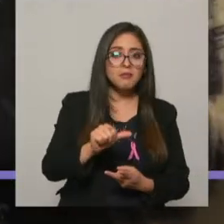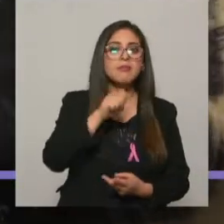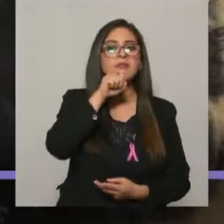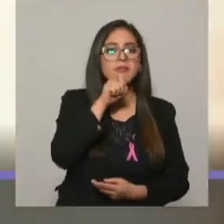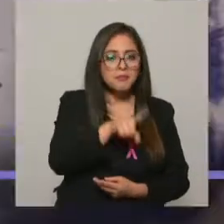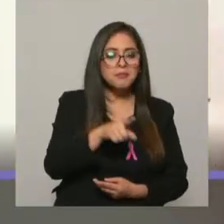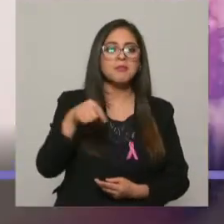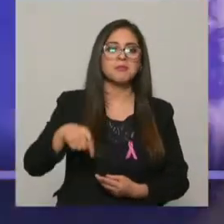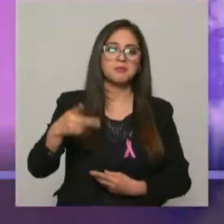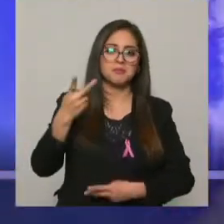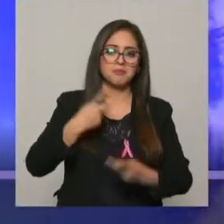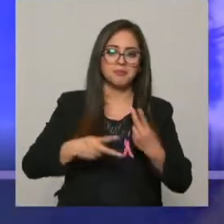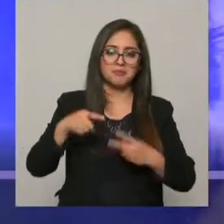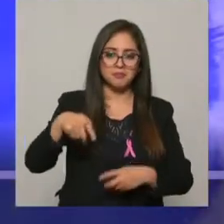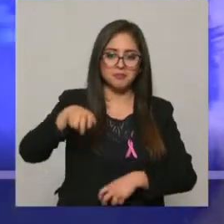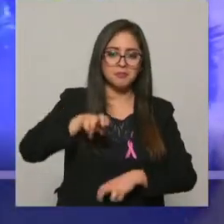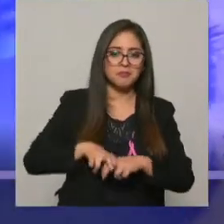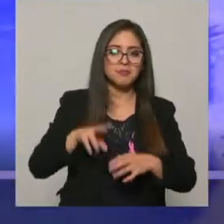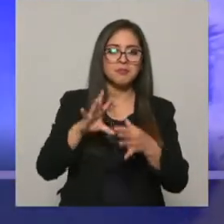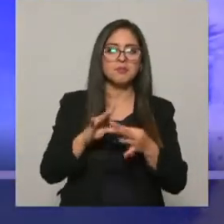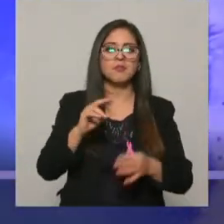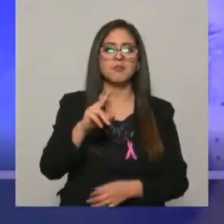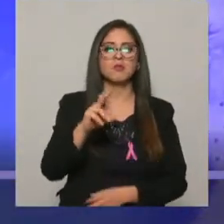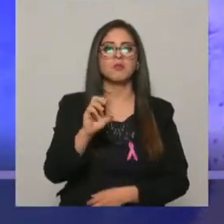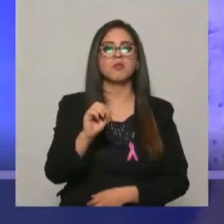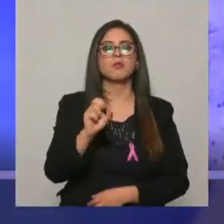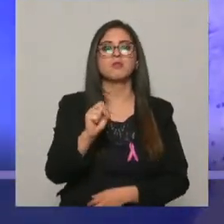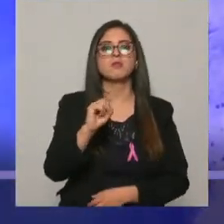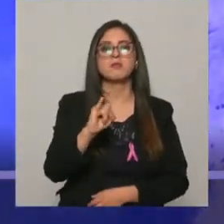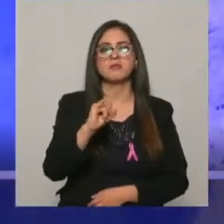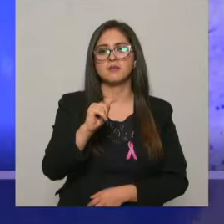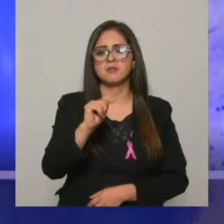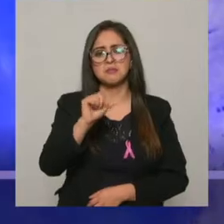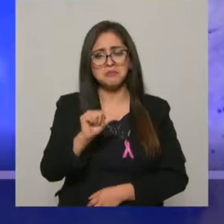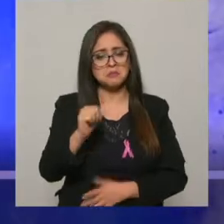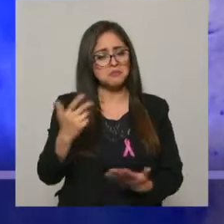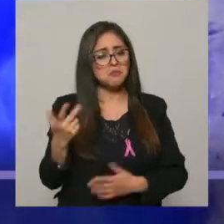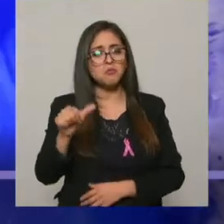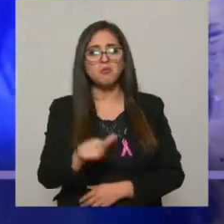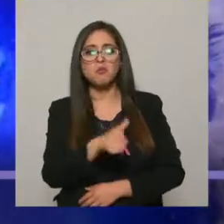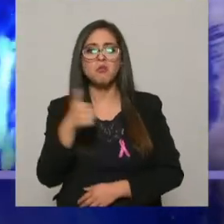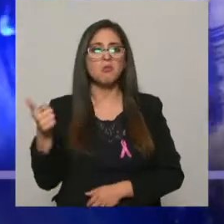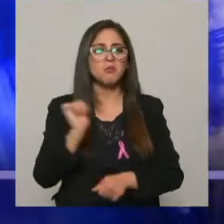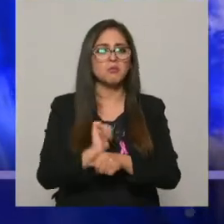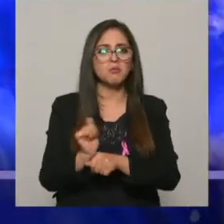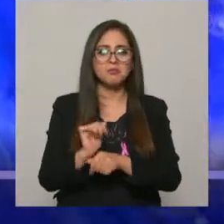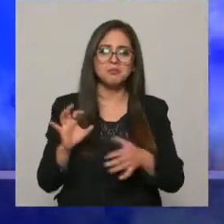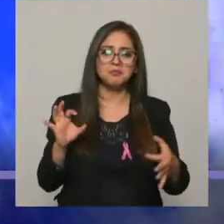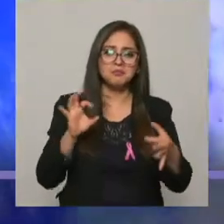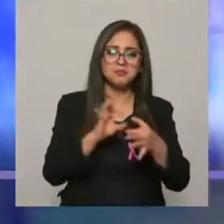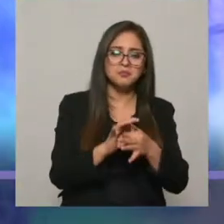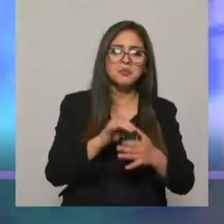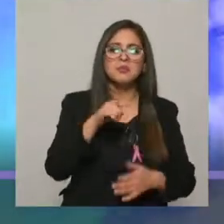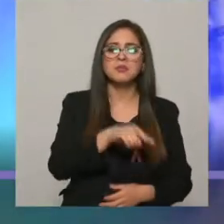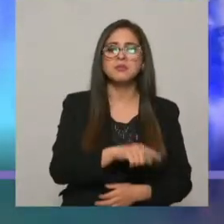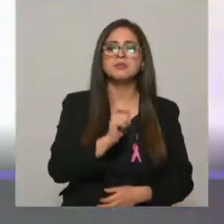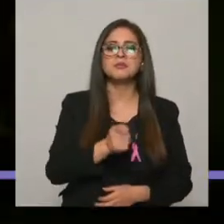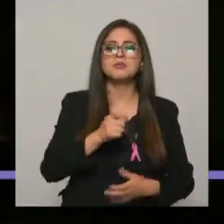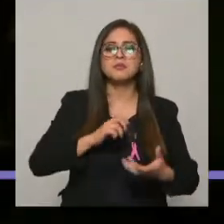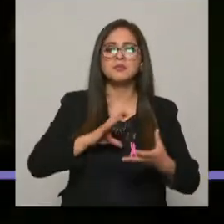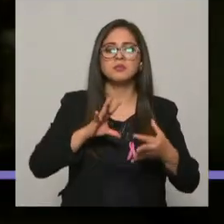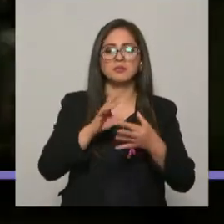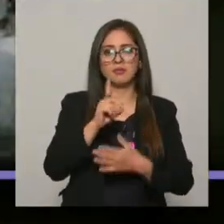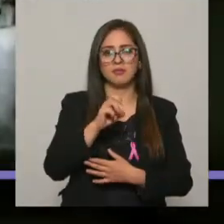a tener aquí, tenemos en el estudio a Rosita, ella pues es otro personaje, Deya Vargas le da vida, de